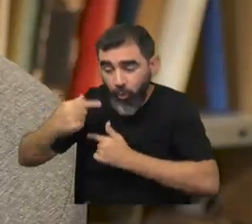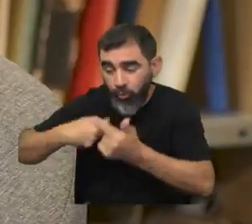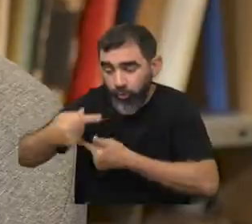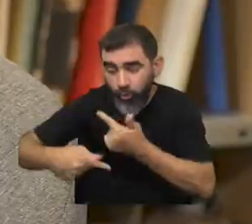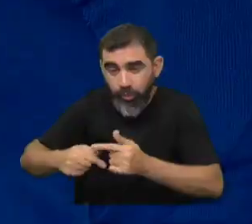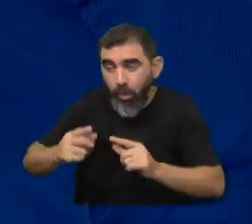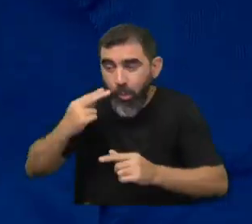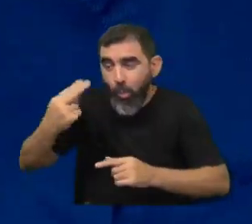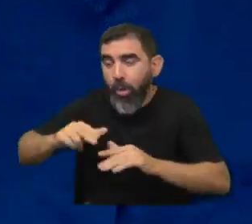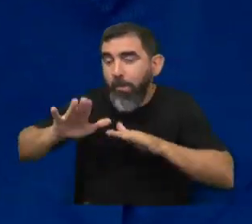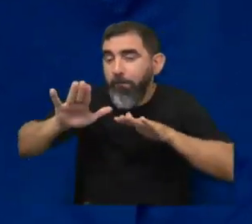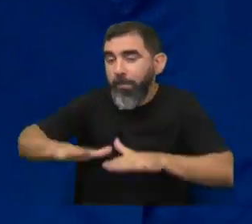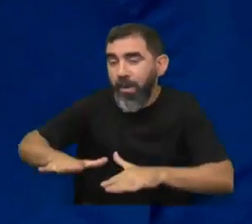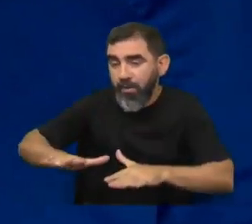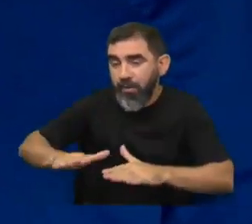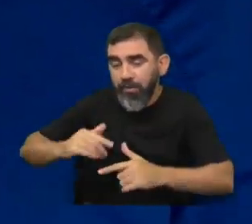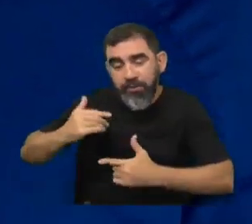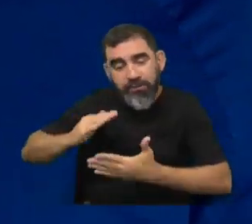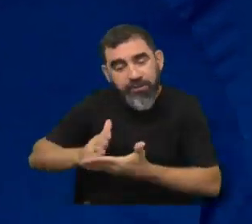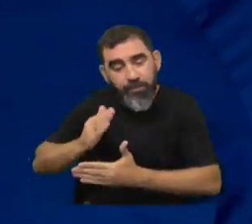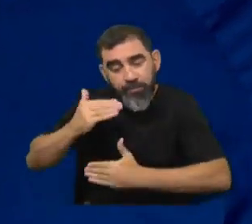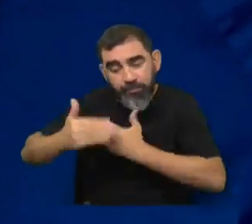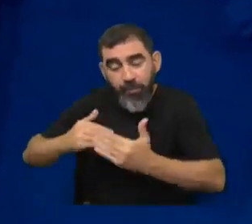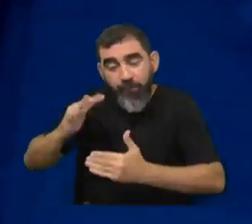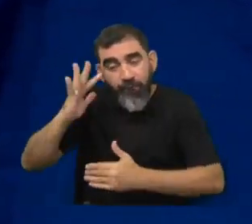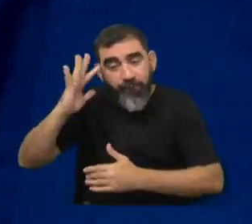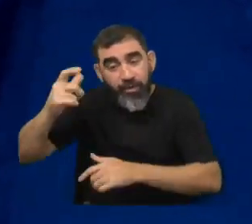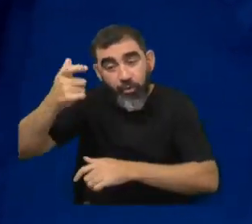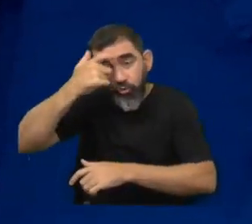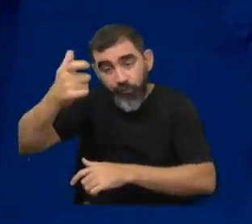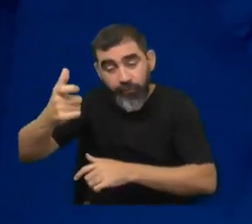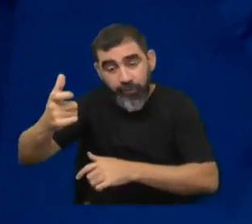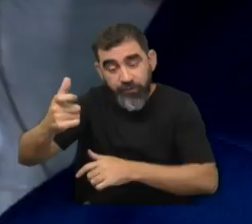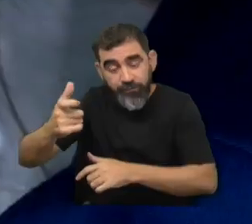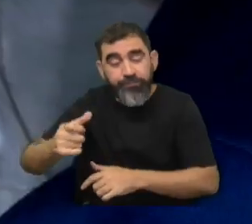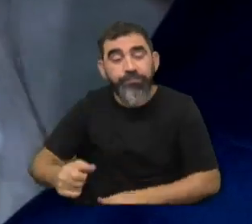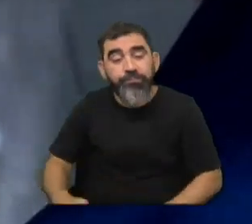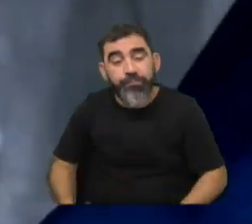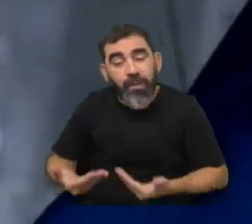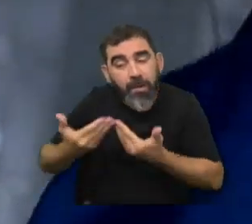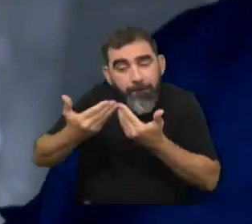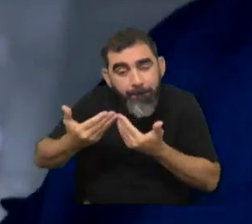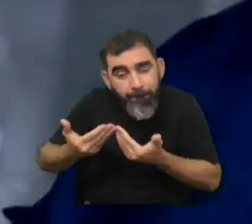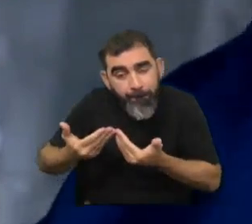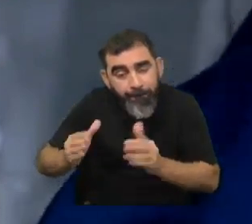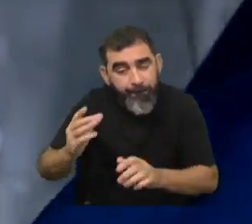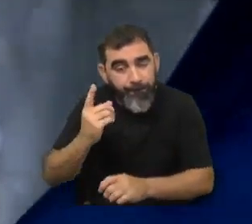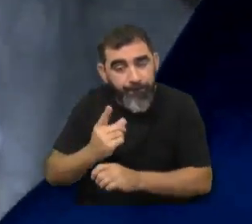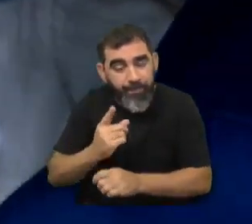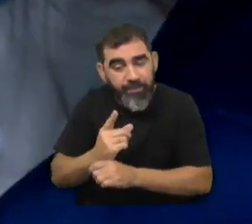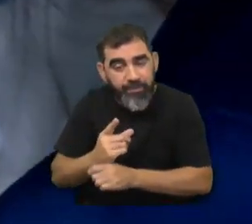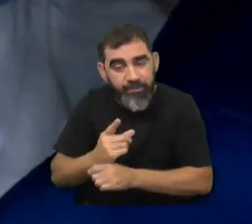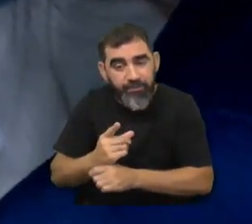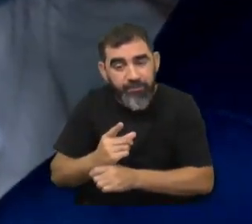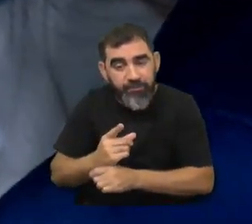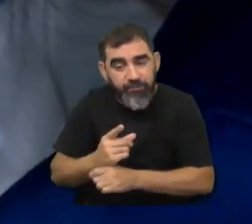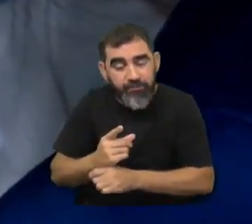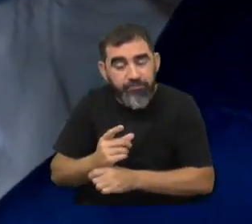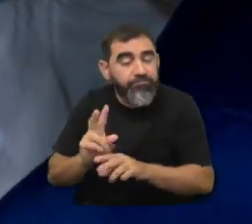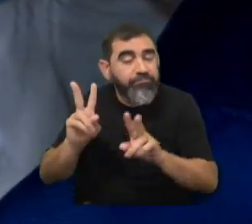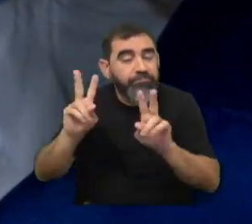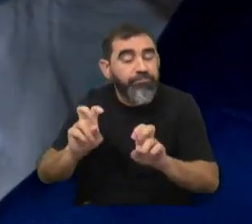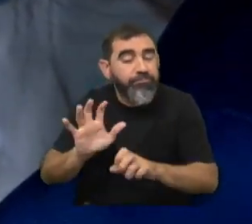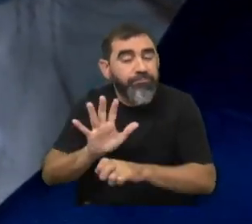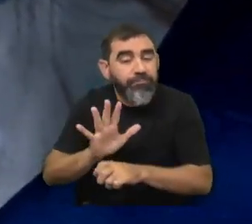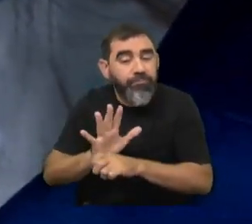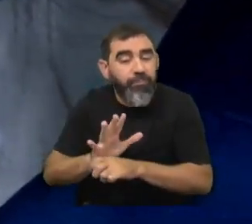parado en su desarrollo. La filosofía de la ciencia, en su génesis, cuando comienza, tiene una impronta mucho